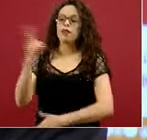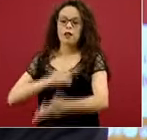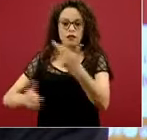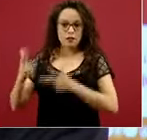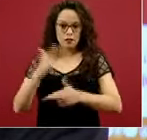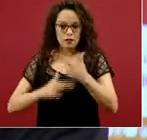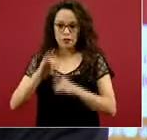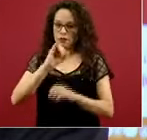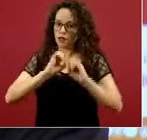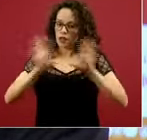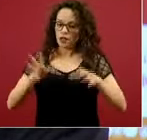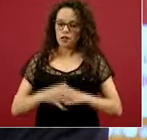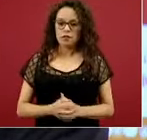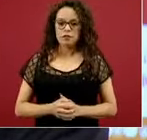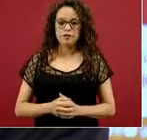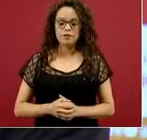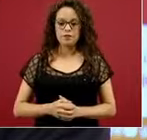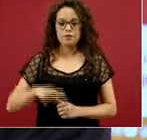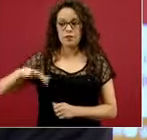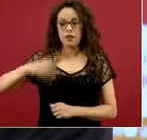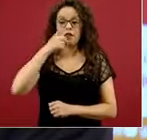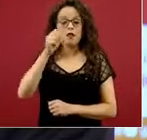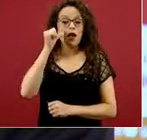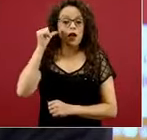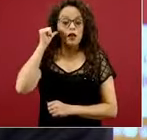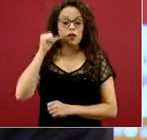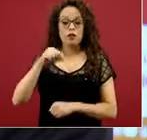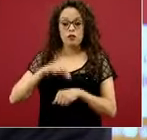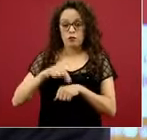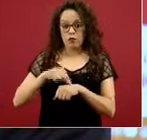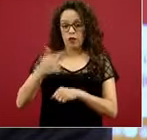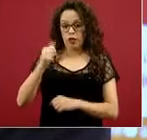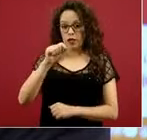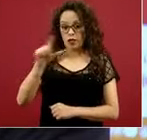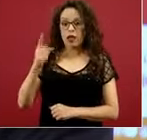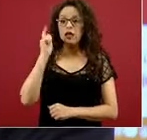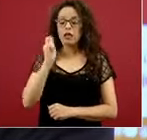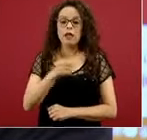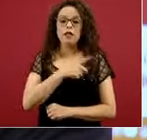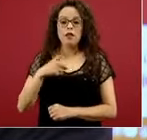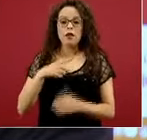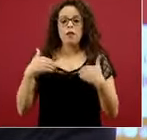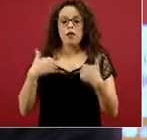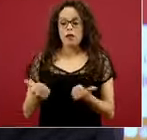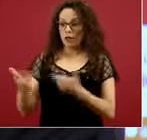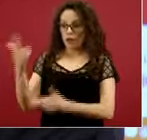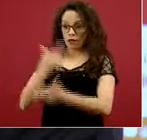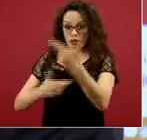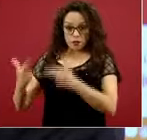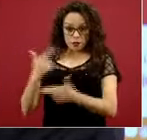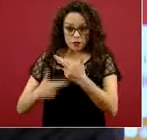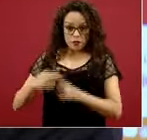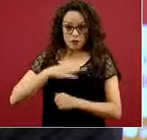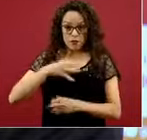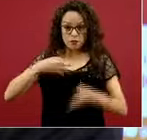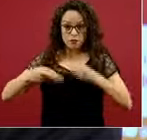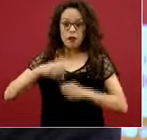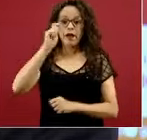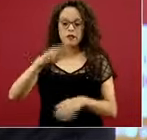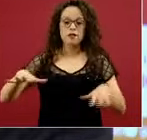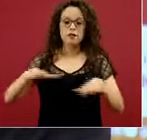un poco el mensaje del doctor López-Gatell ayer de tratar de entender que el rebrote lo que implica es el cambio de la